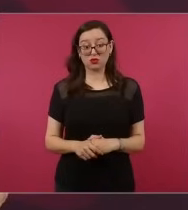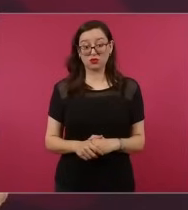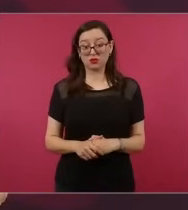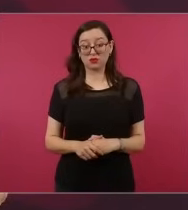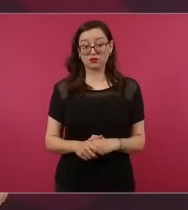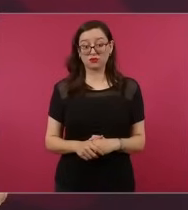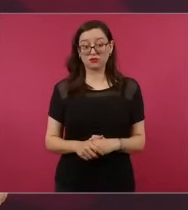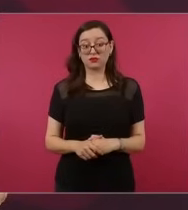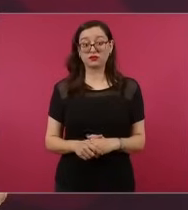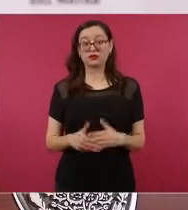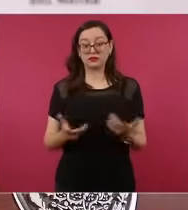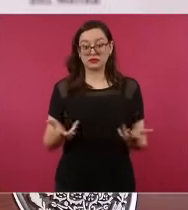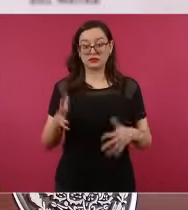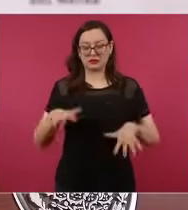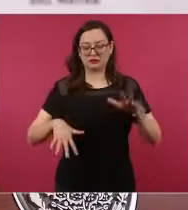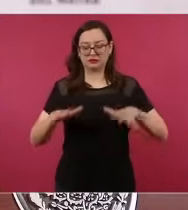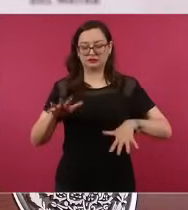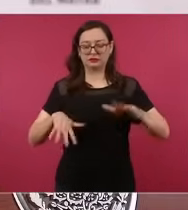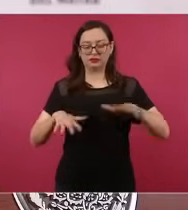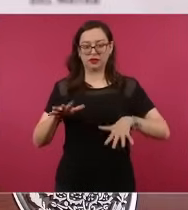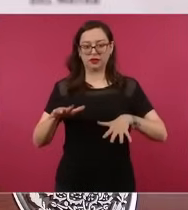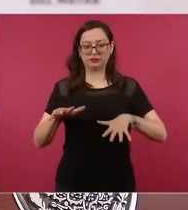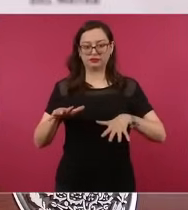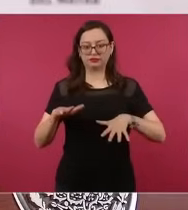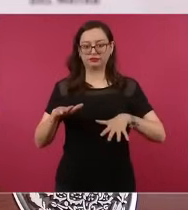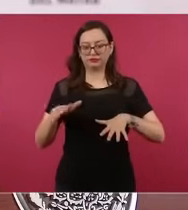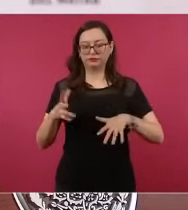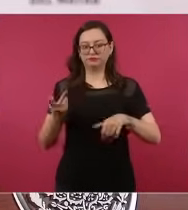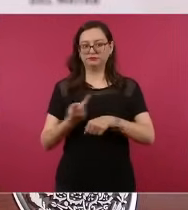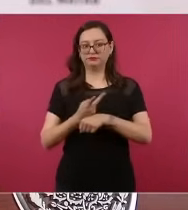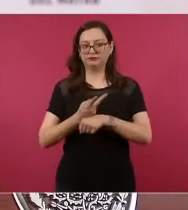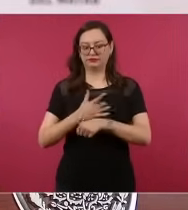Porque siempre hay esa tentación. Además, son siglos